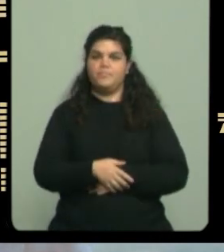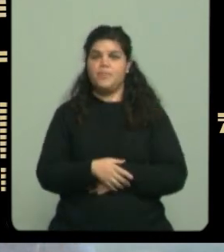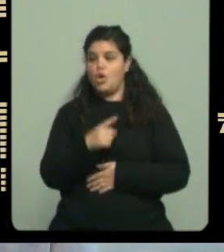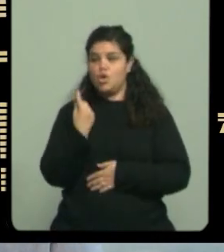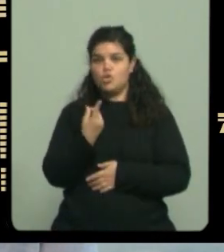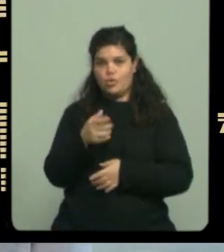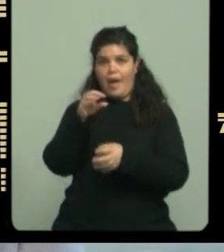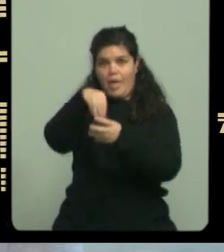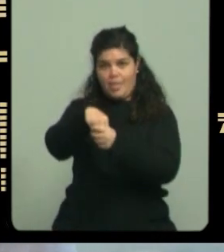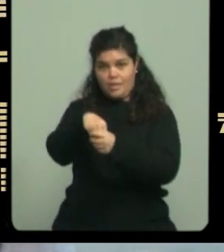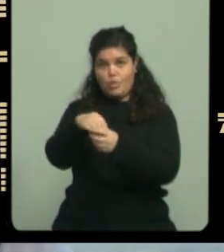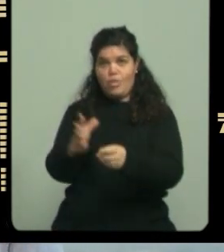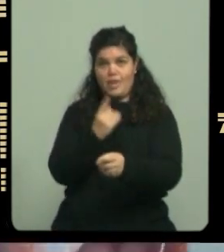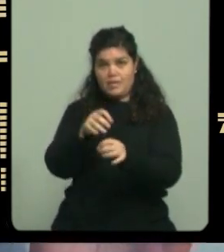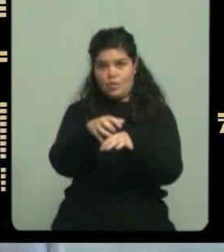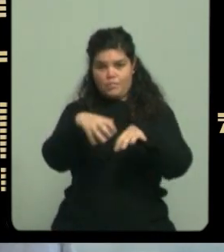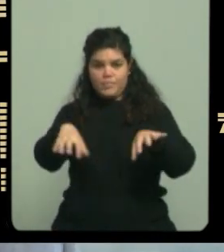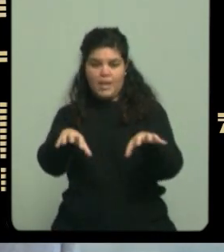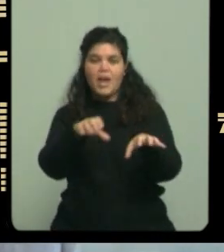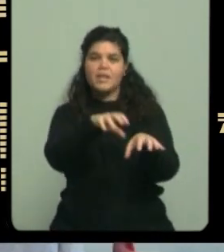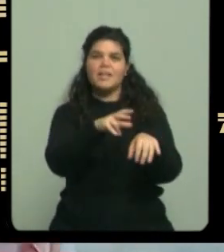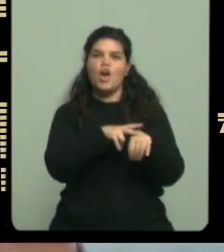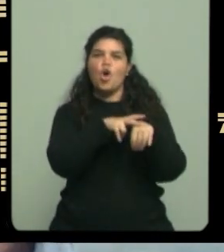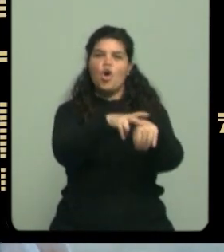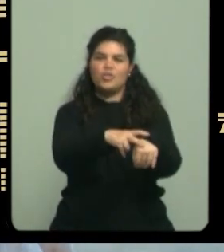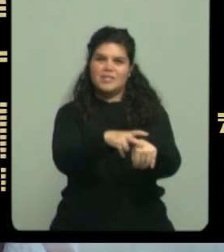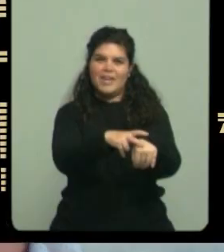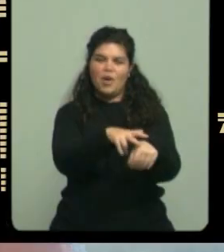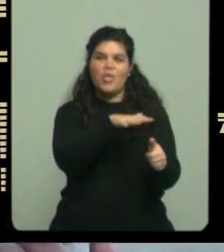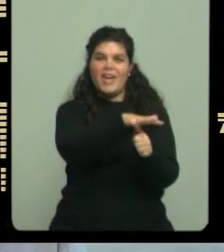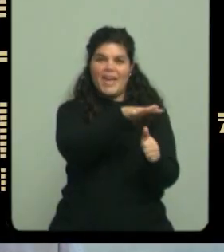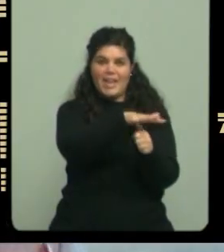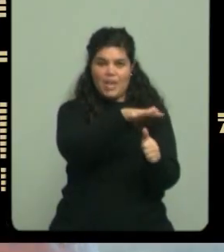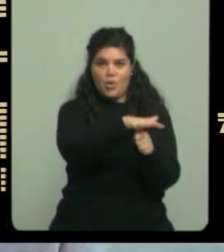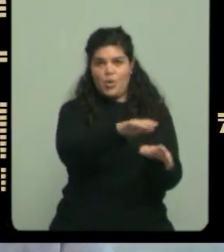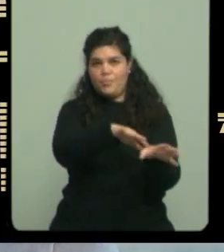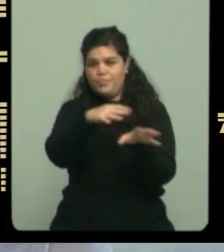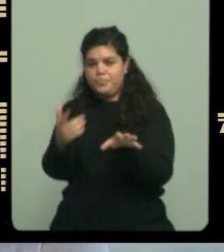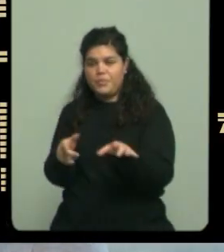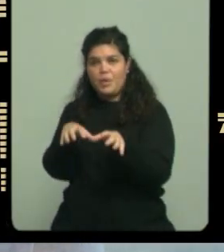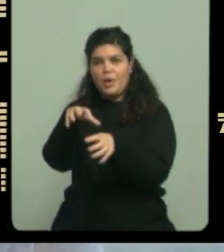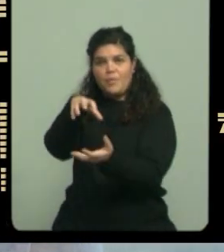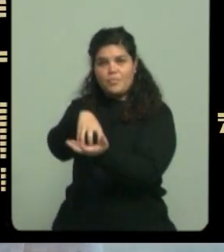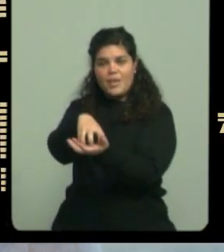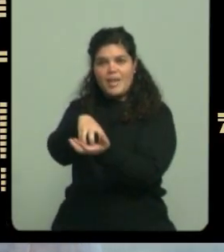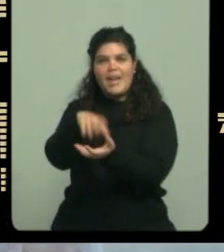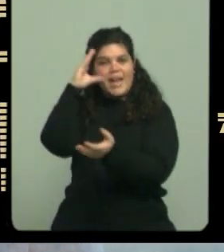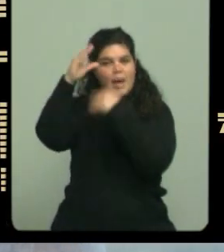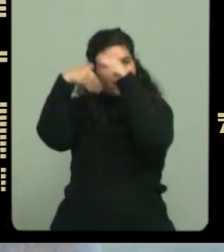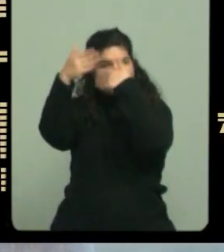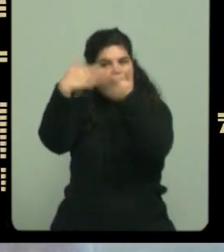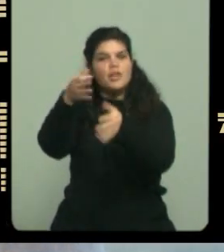Nosotras nos dividimos en 2 áreas. Tenemos el área de la Consejería de Género, que viene trabajando desde el 2015, y el área de capacitación, formación